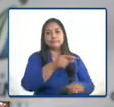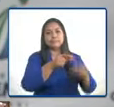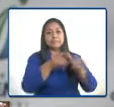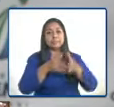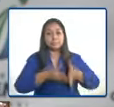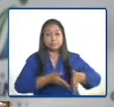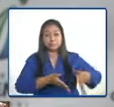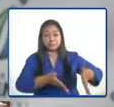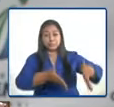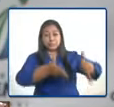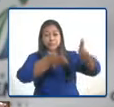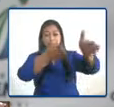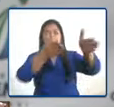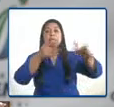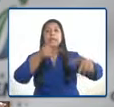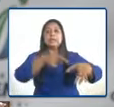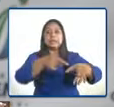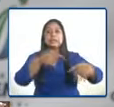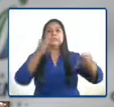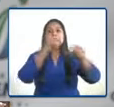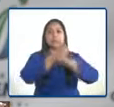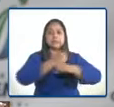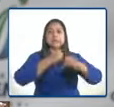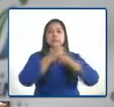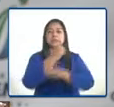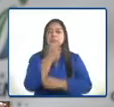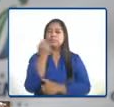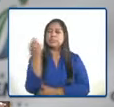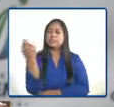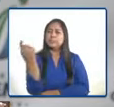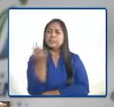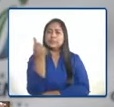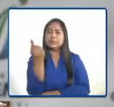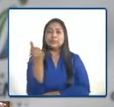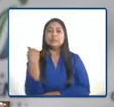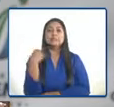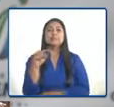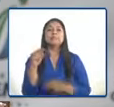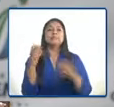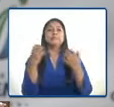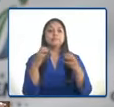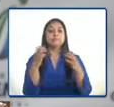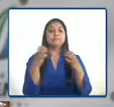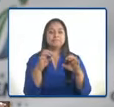era estratégicamente fundamental para las emergencias, incluso